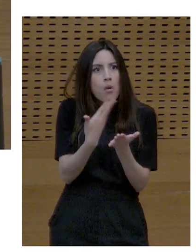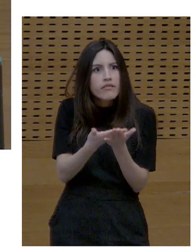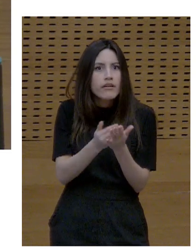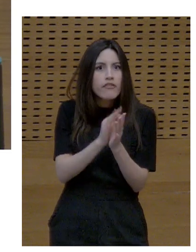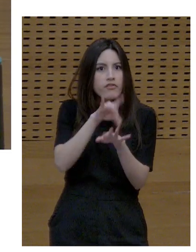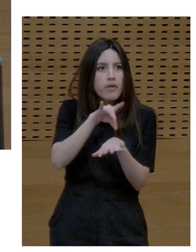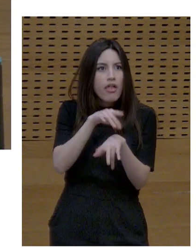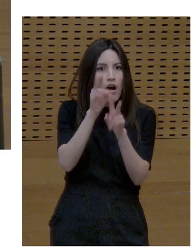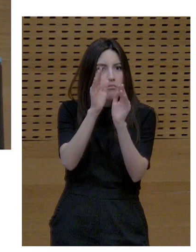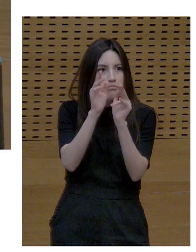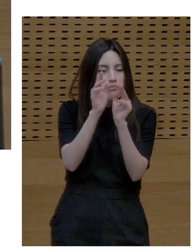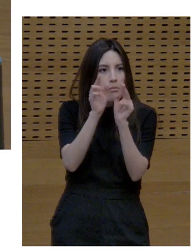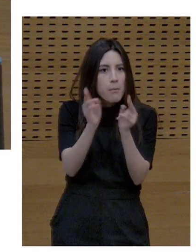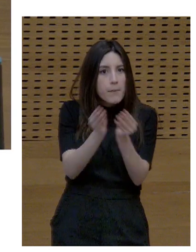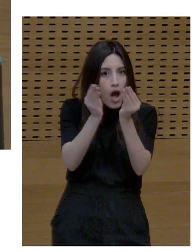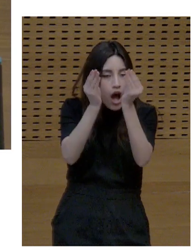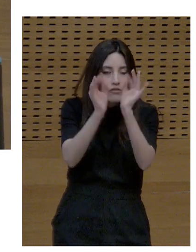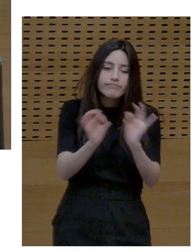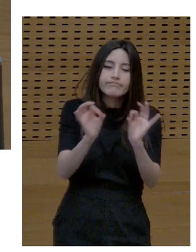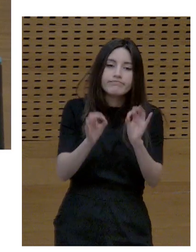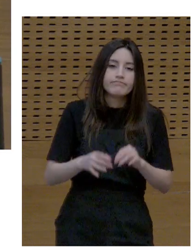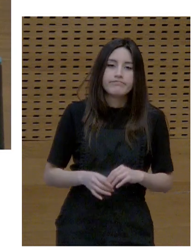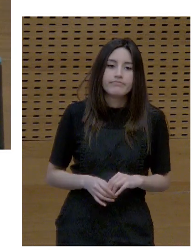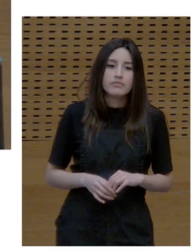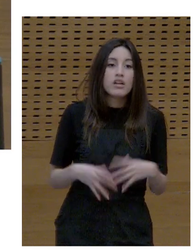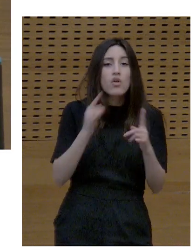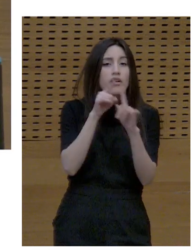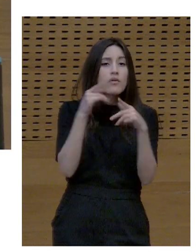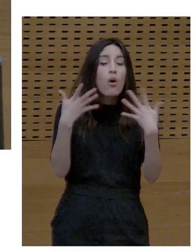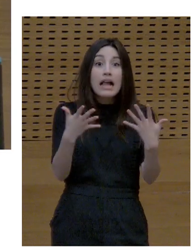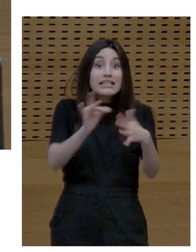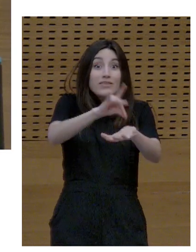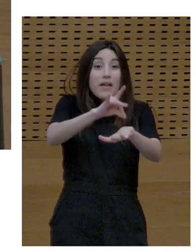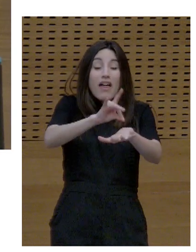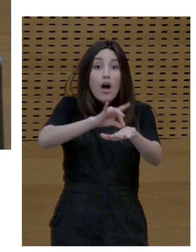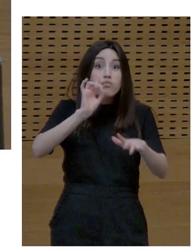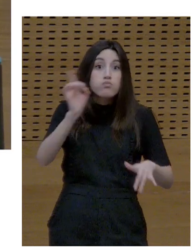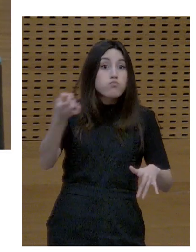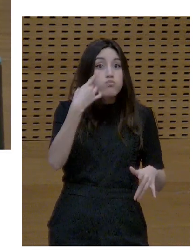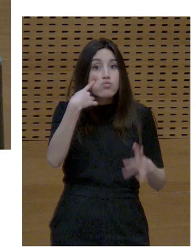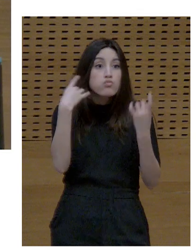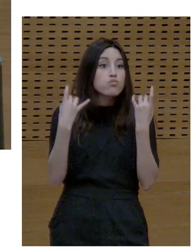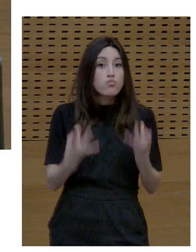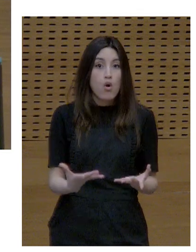enfermedad. Claro, el objetivo es, vamos a coger la enfermedad cuanto antes, vamos a estar